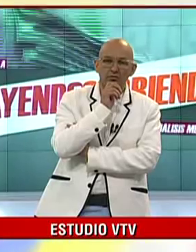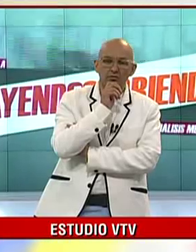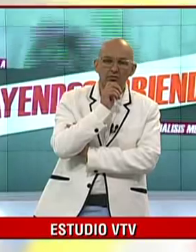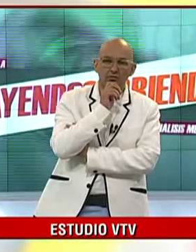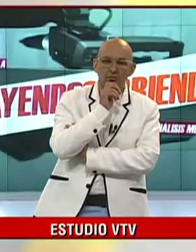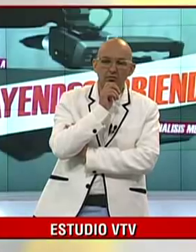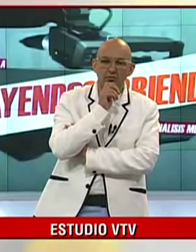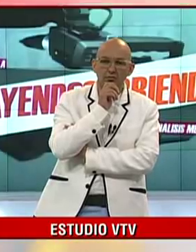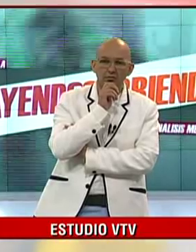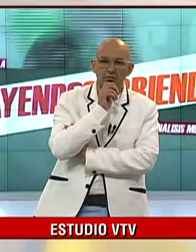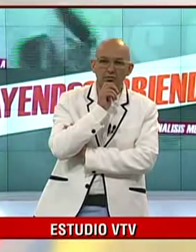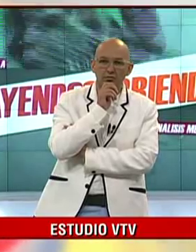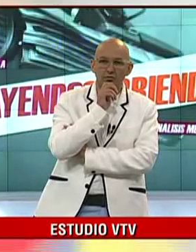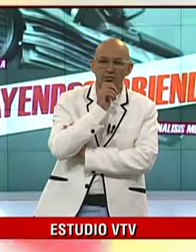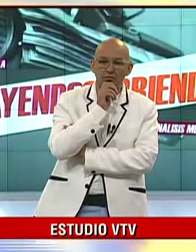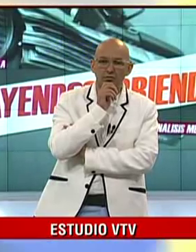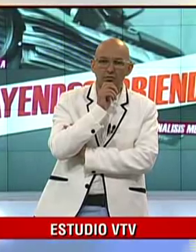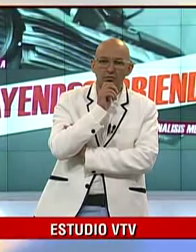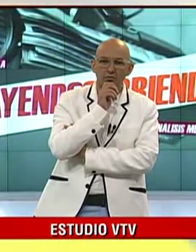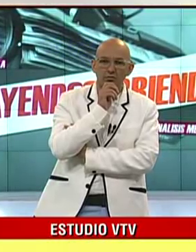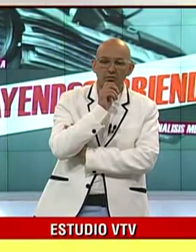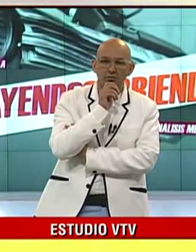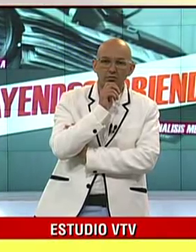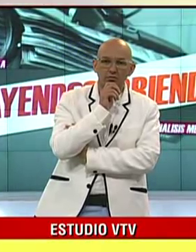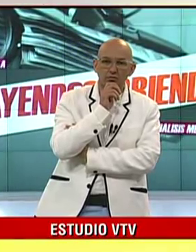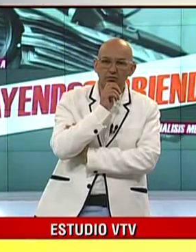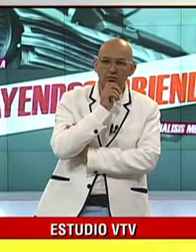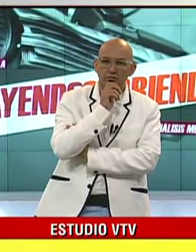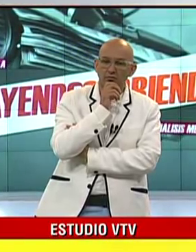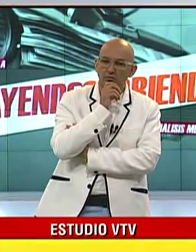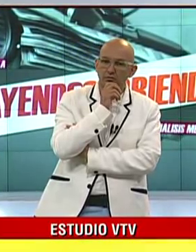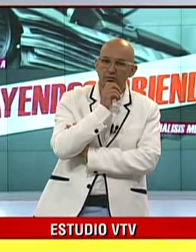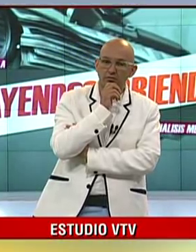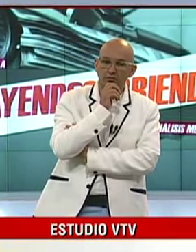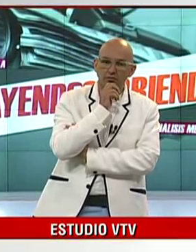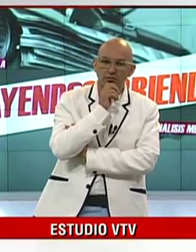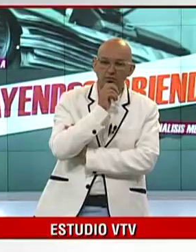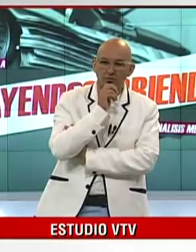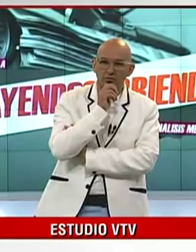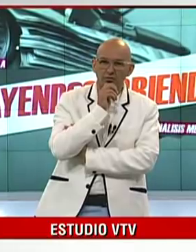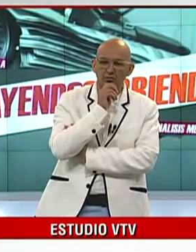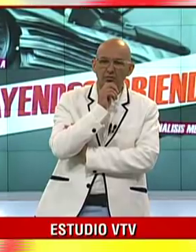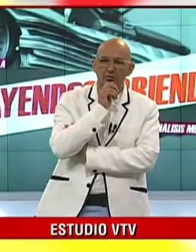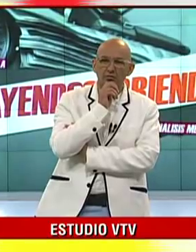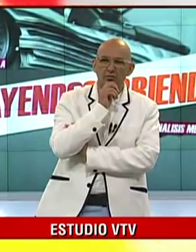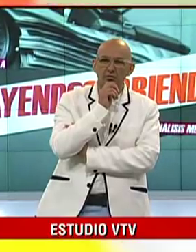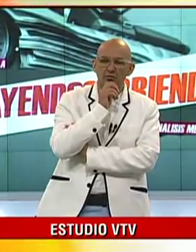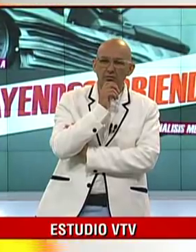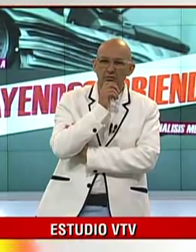eso. Se va a desbordar el pueblo de conciencia.